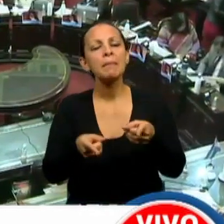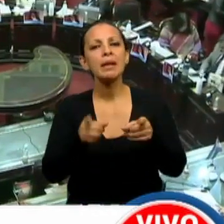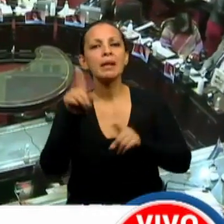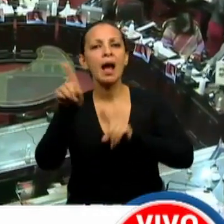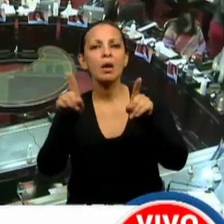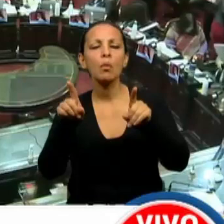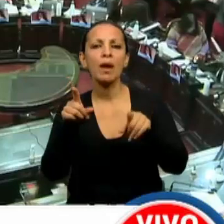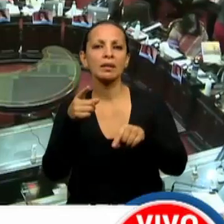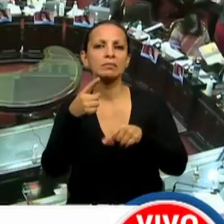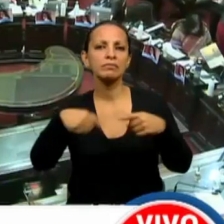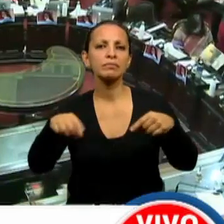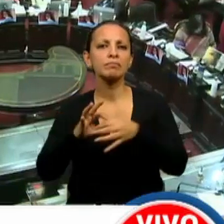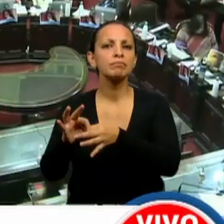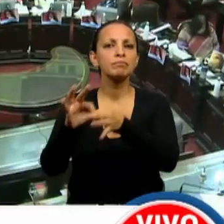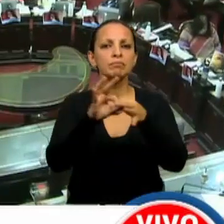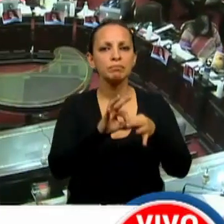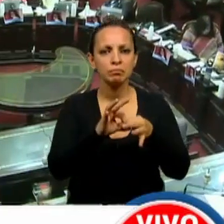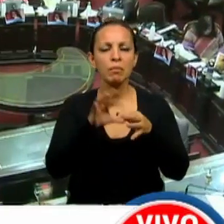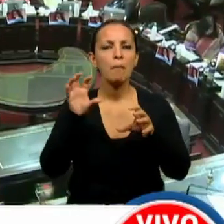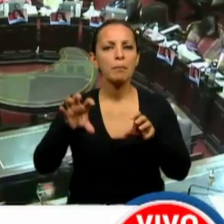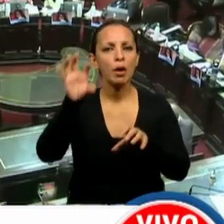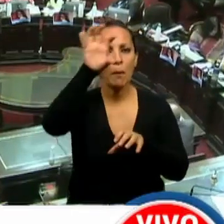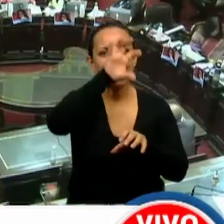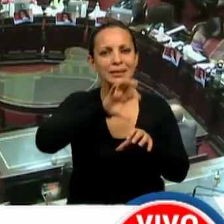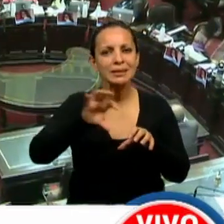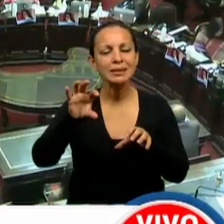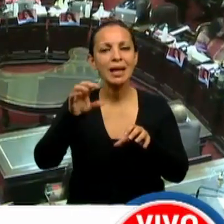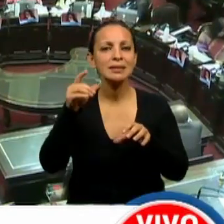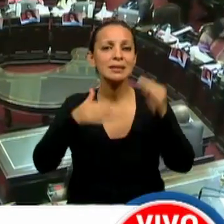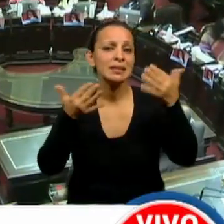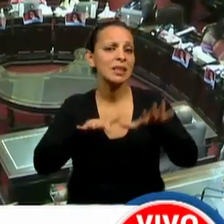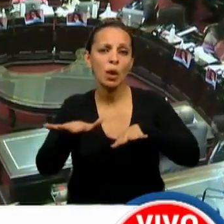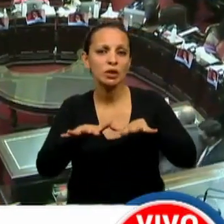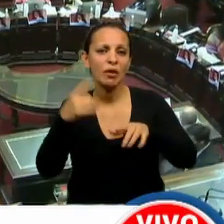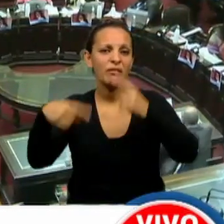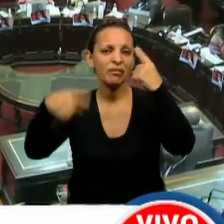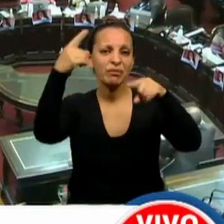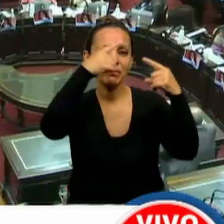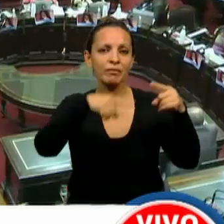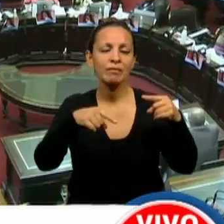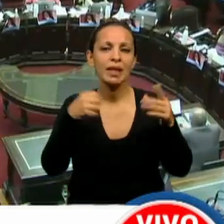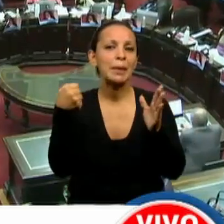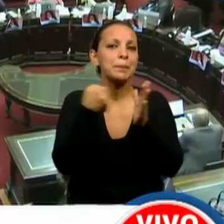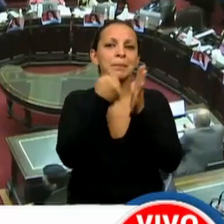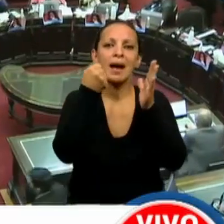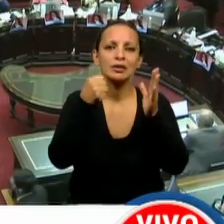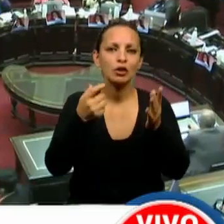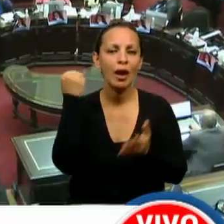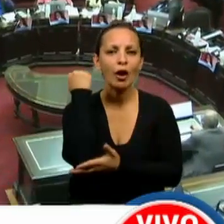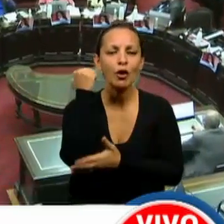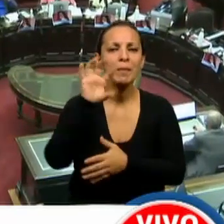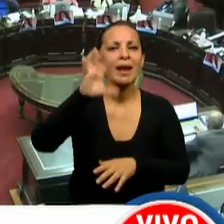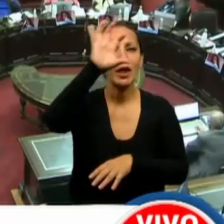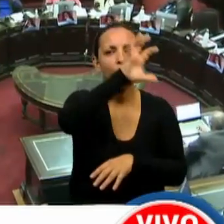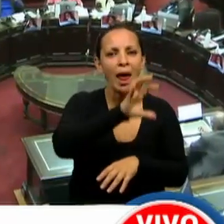cámaras y se localizan en provincias de realidades diferentes, con impacto en las economías